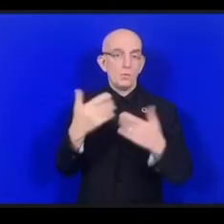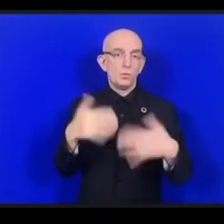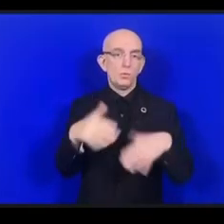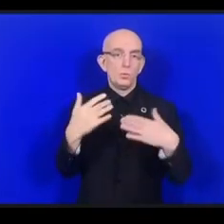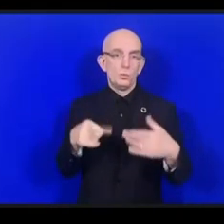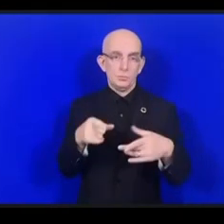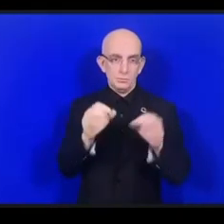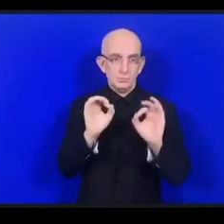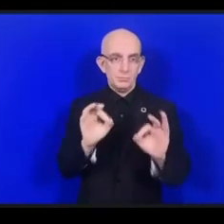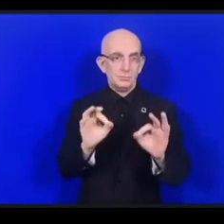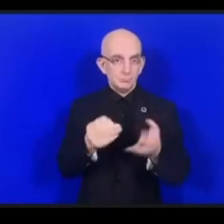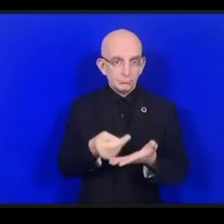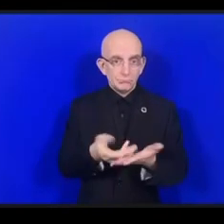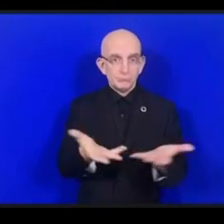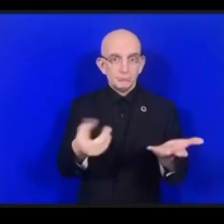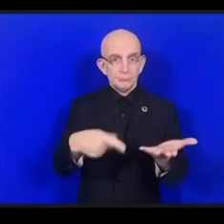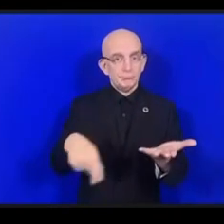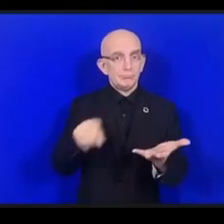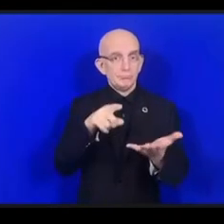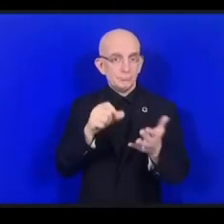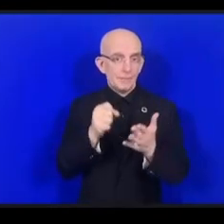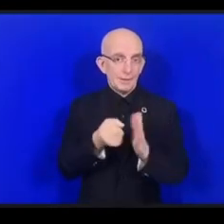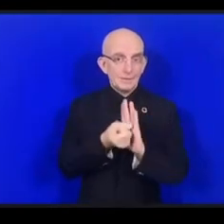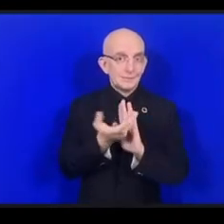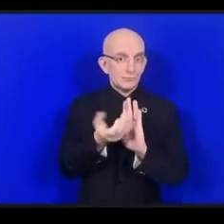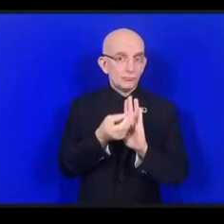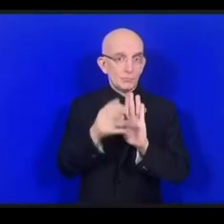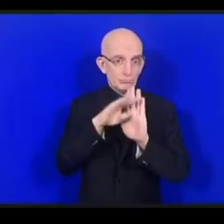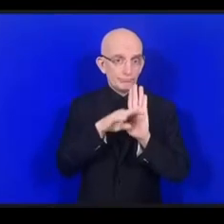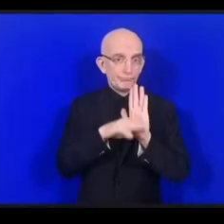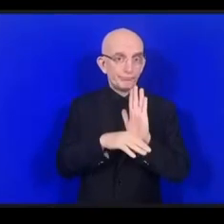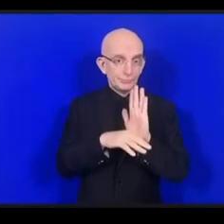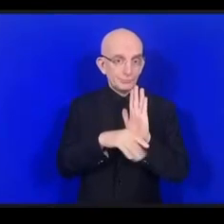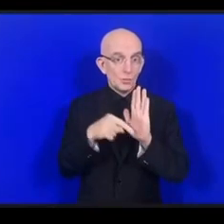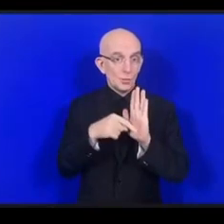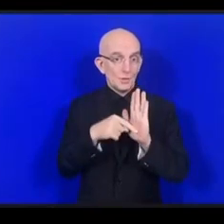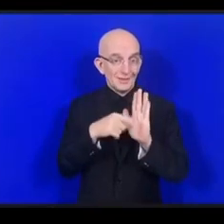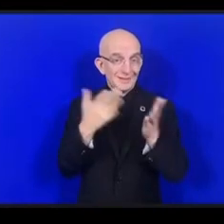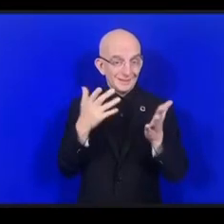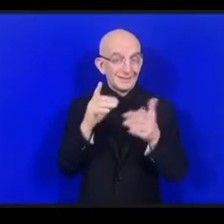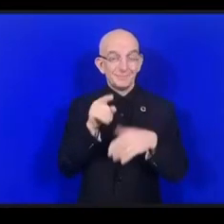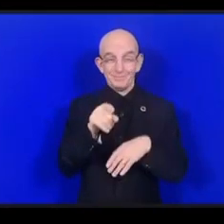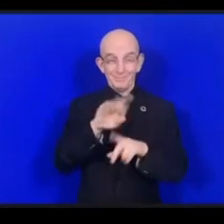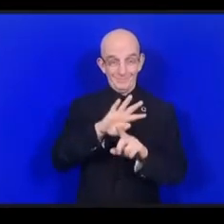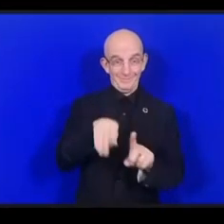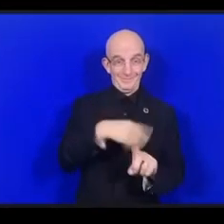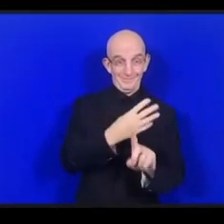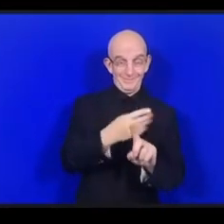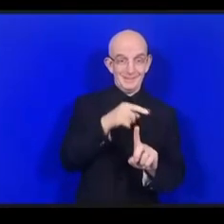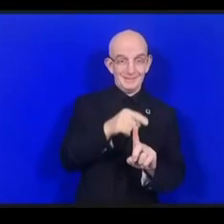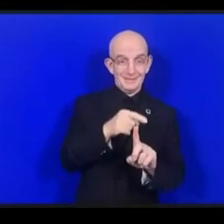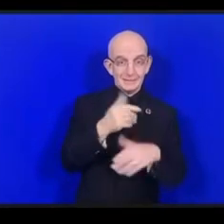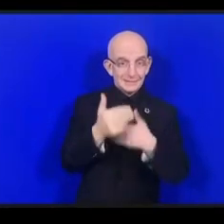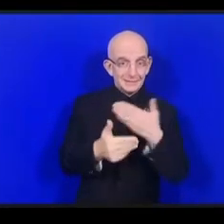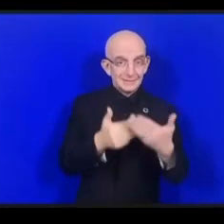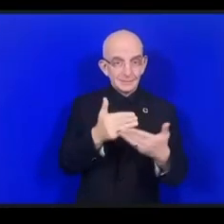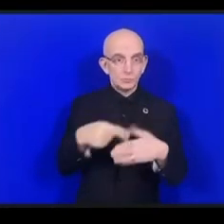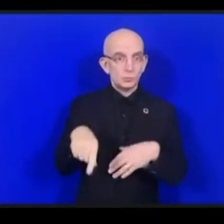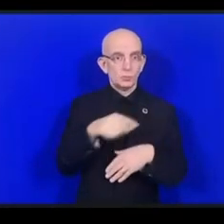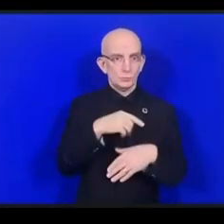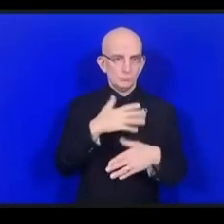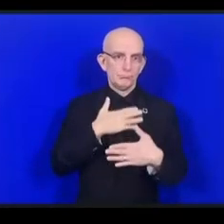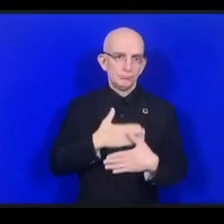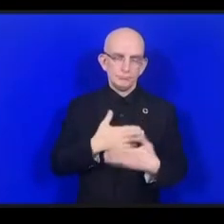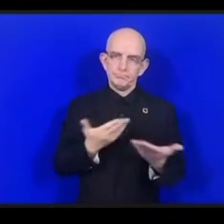hablamos de los odss y de su aceleración necesitamos Pues algo abierto esa palabra no la he oído con suficiente